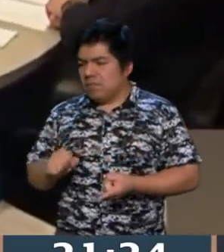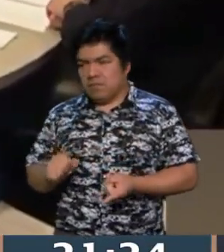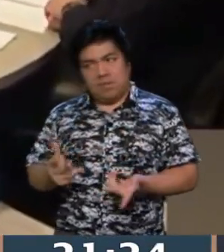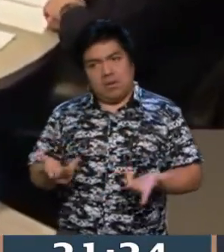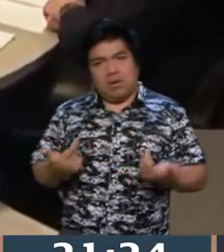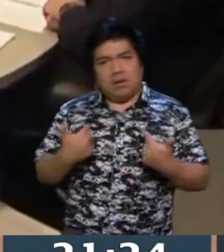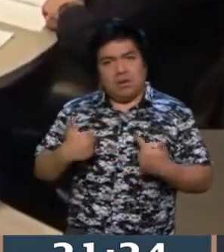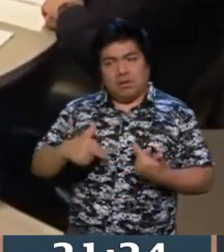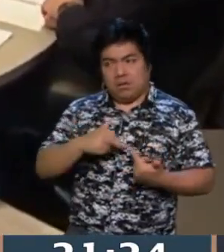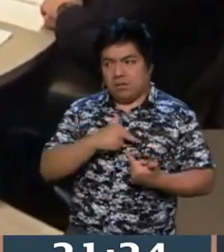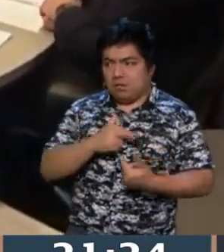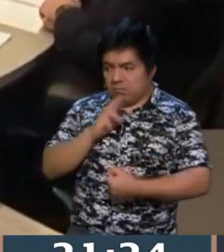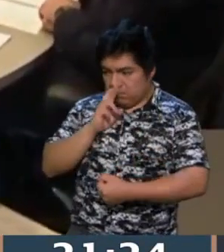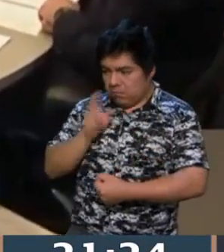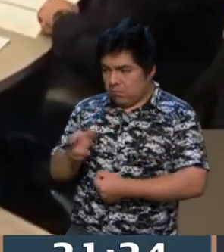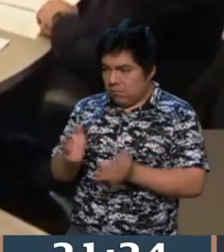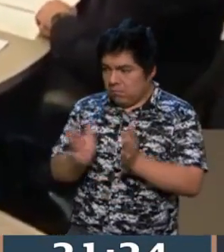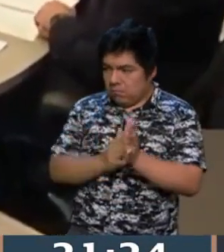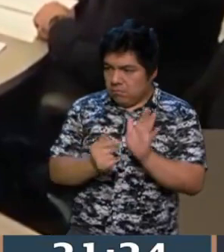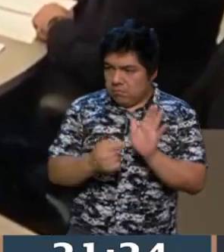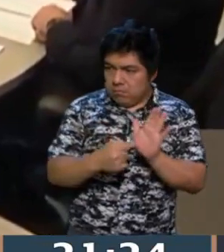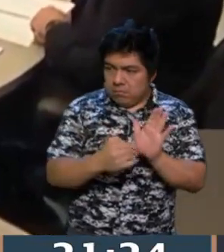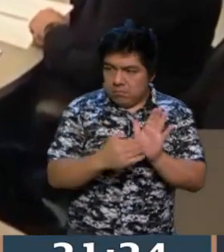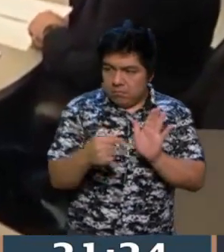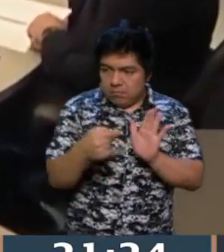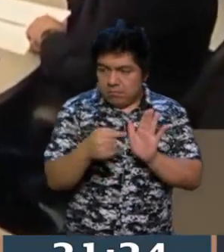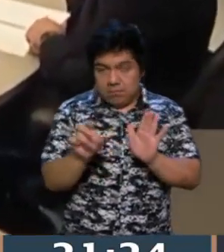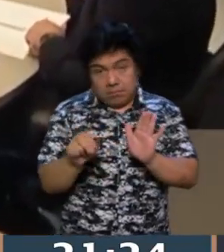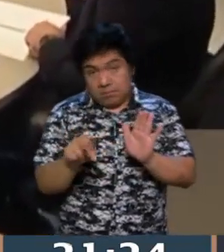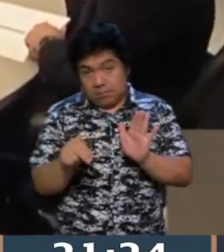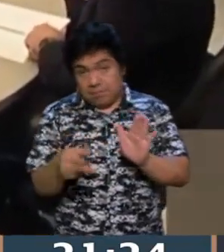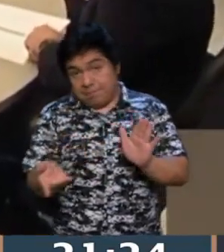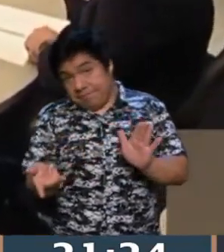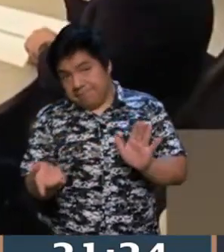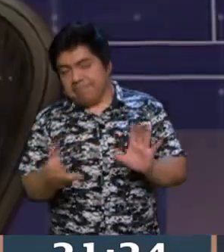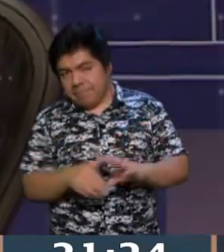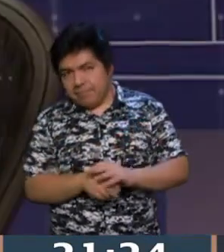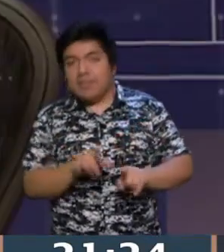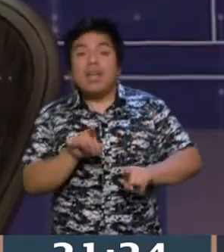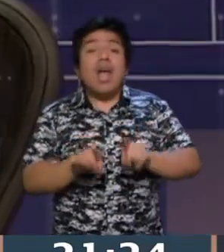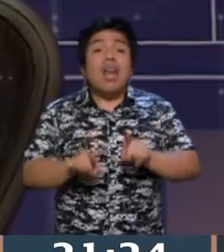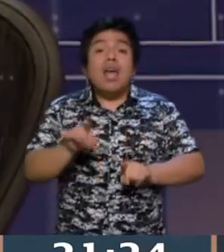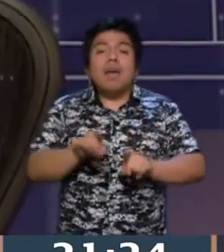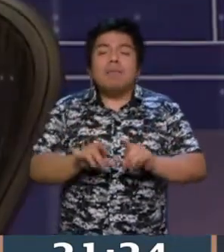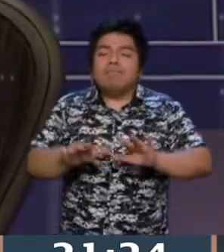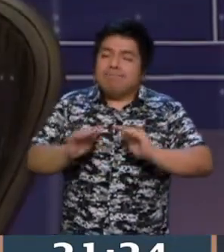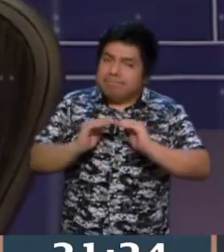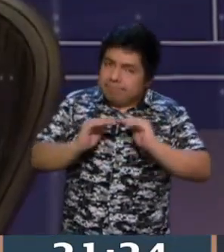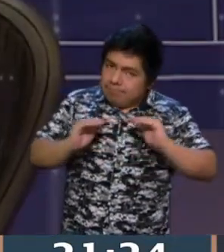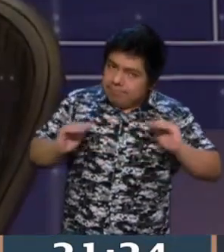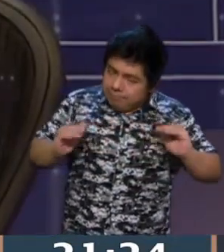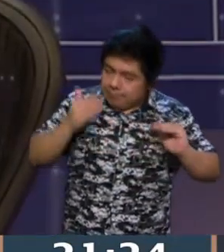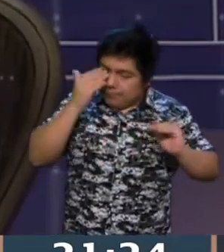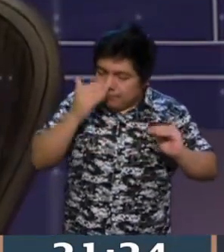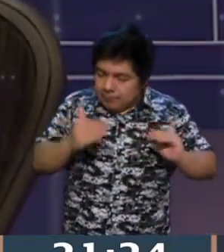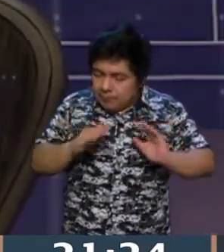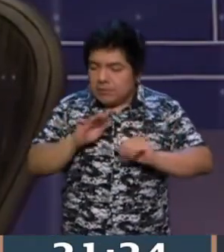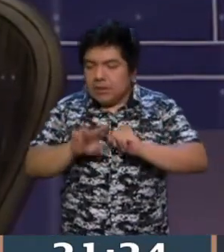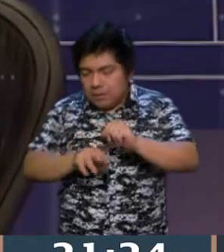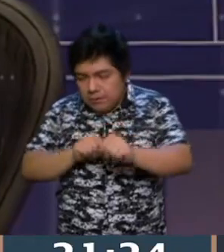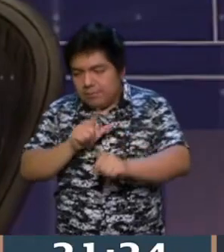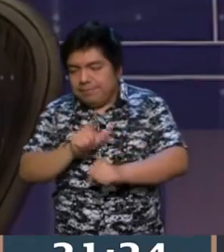el derecho, pues, también de aclarar. Es conveniente que lo hagamos con toda la mesura, y